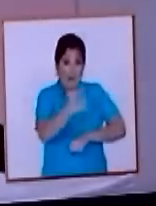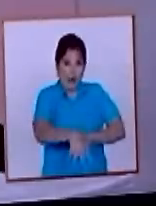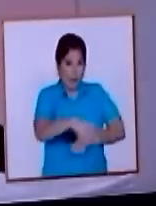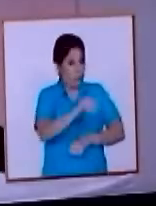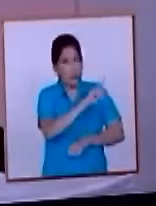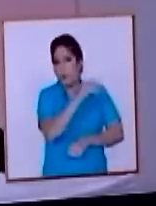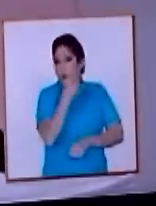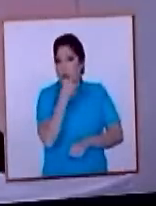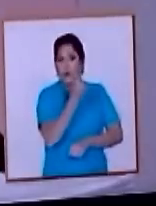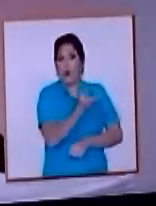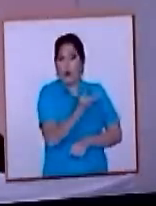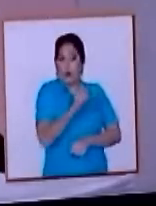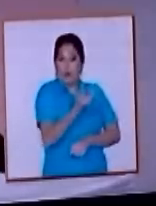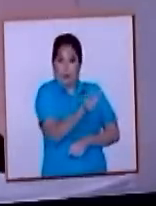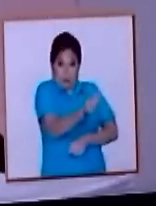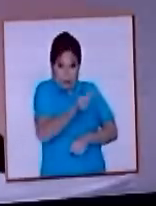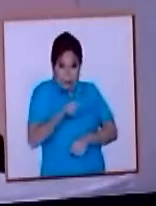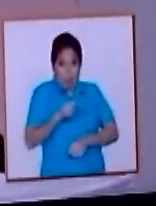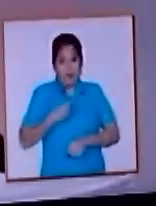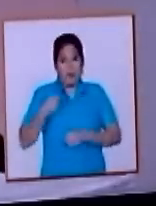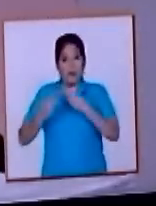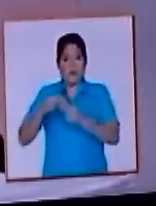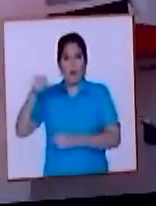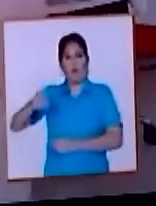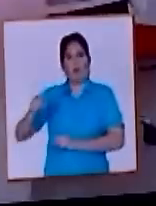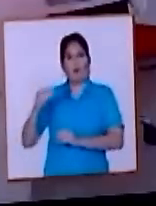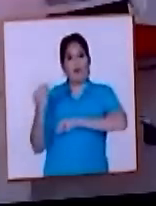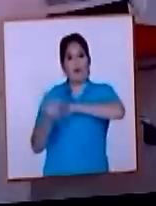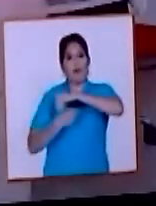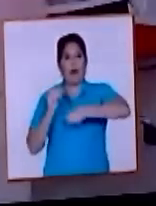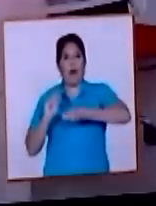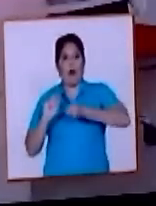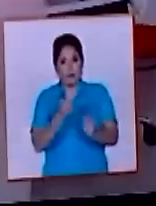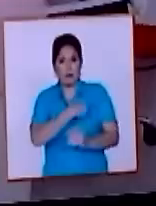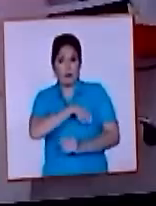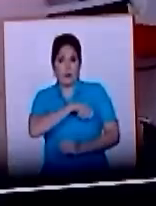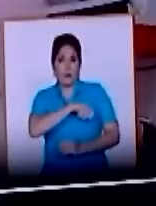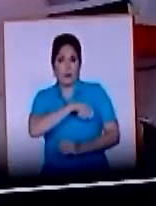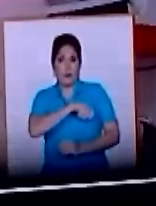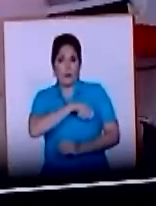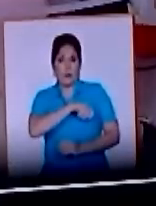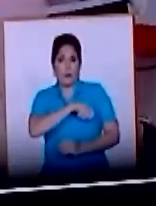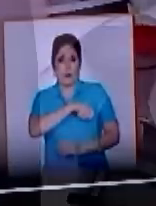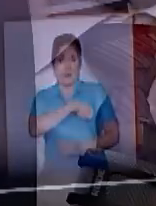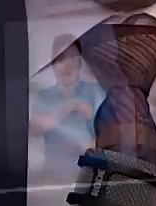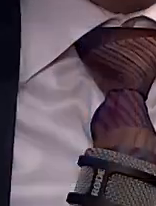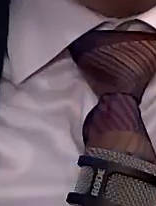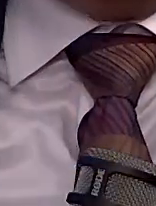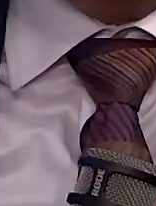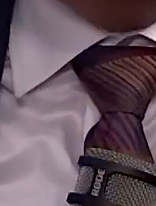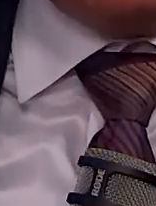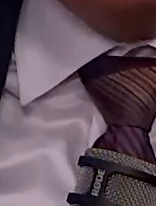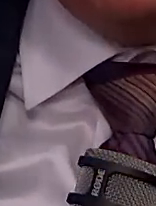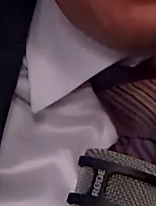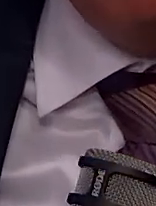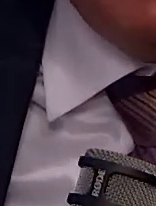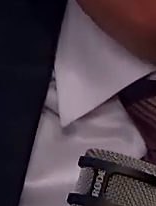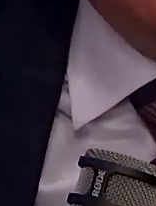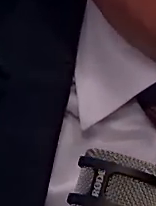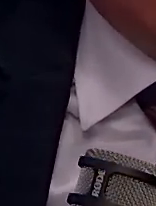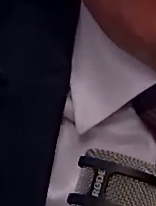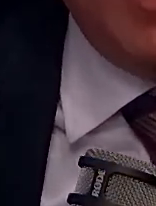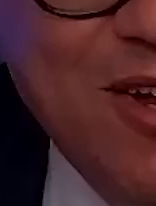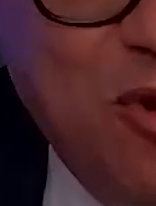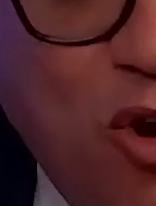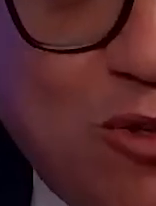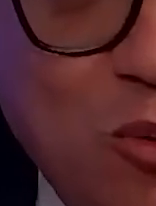porque el precio de un litro de leche en el mercado mundial anda en el entorno de los 50 centavos dó Oye Ay Ay mira